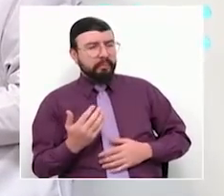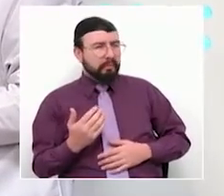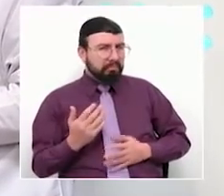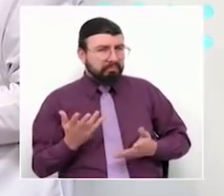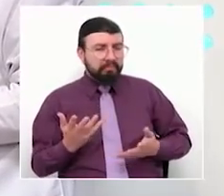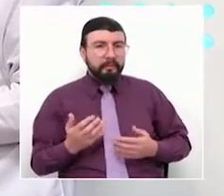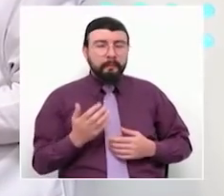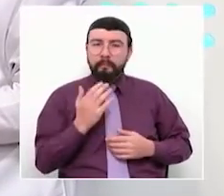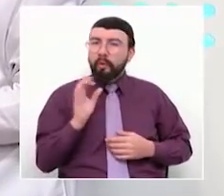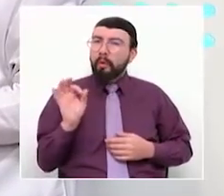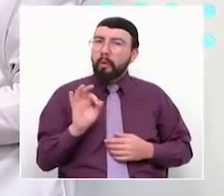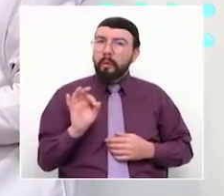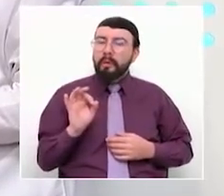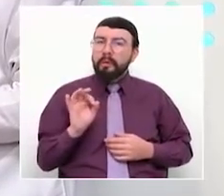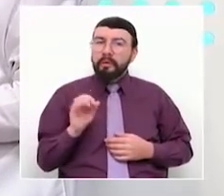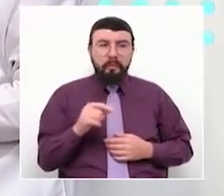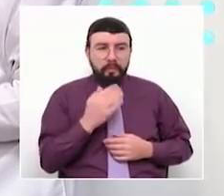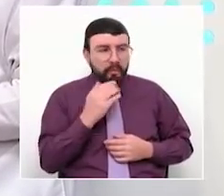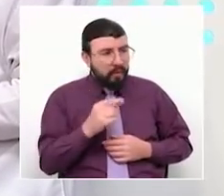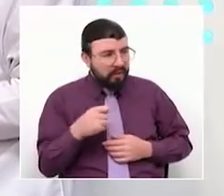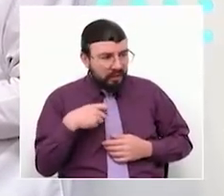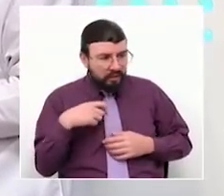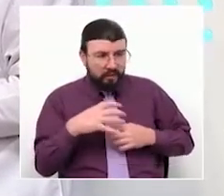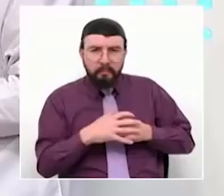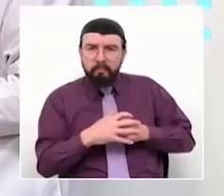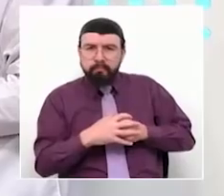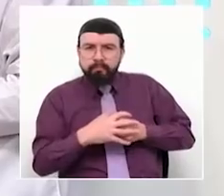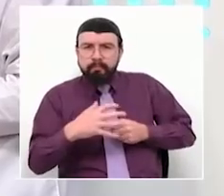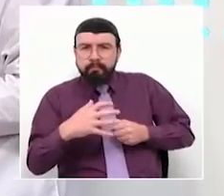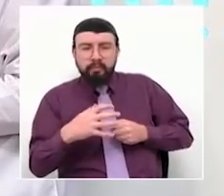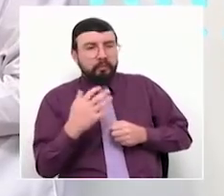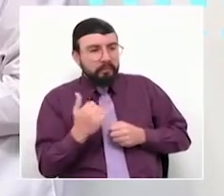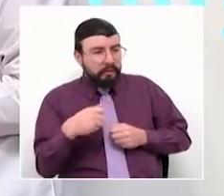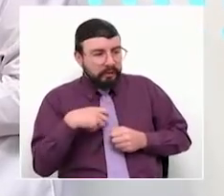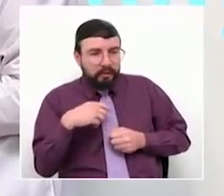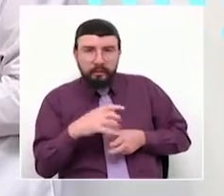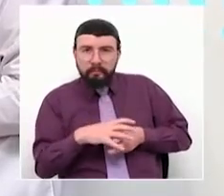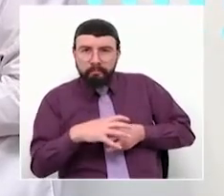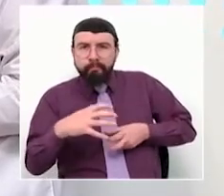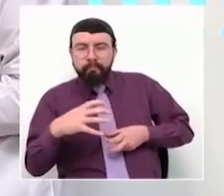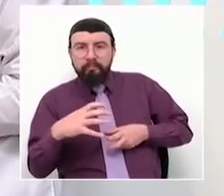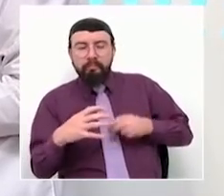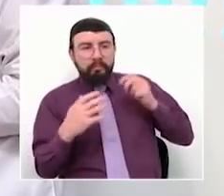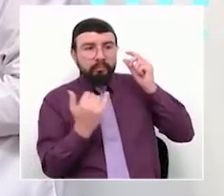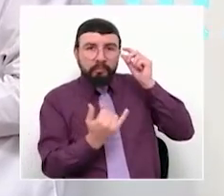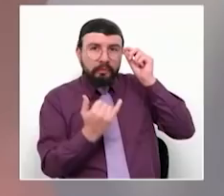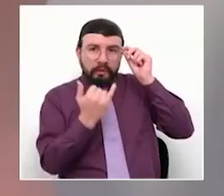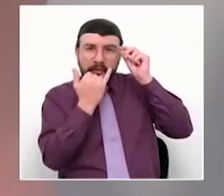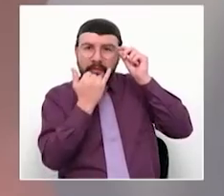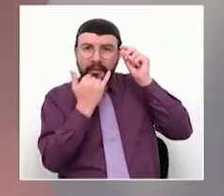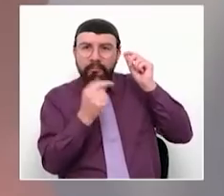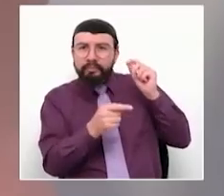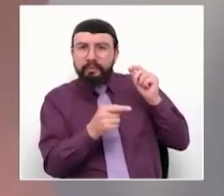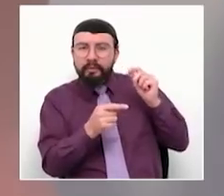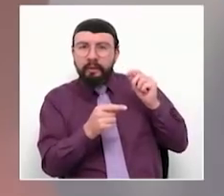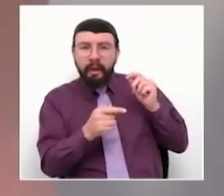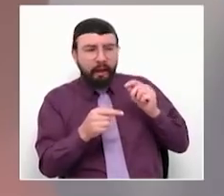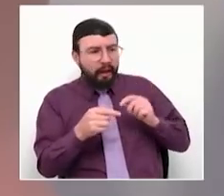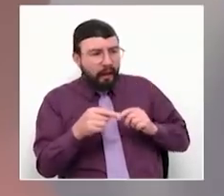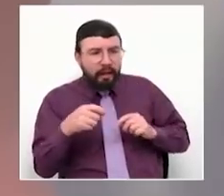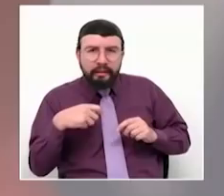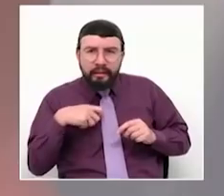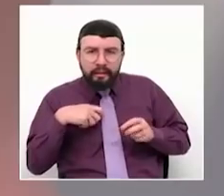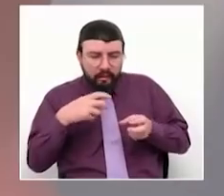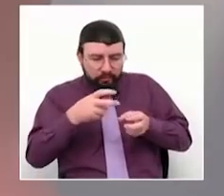O cuando hay un abombamiento de ese disco también por la compresión, entonces hace que en el agujero,